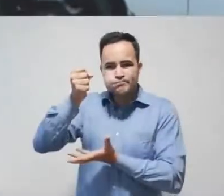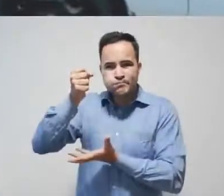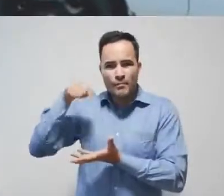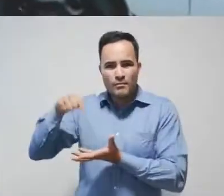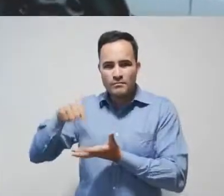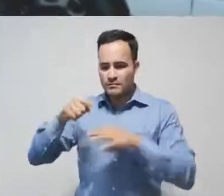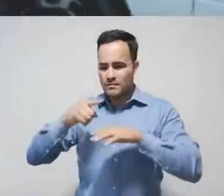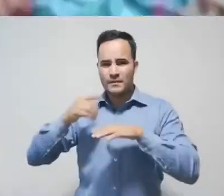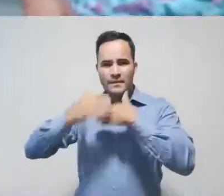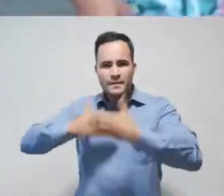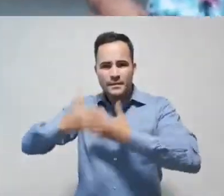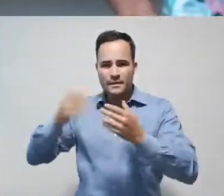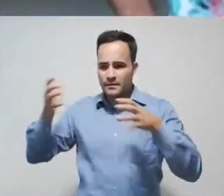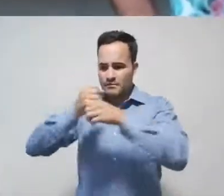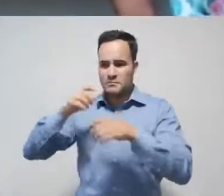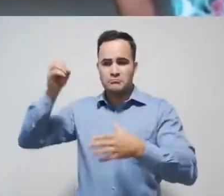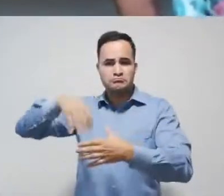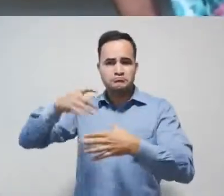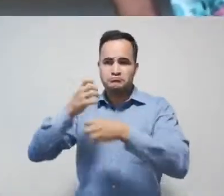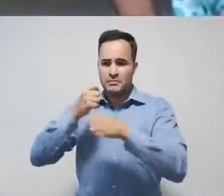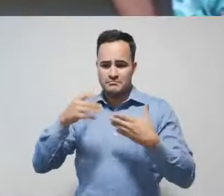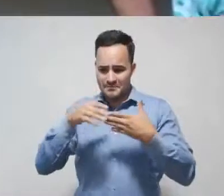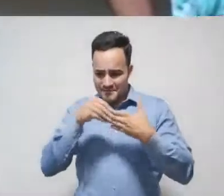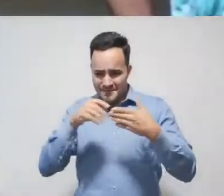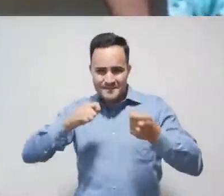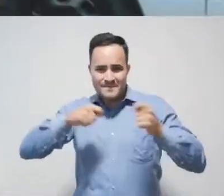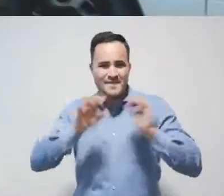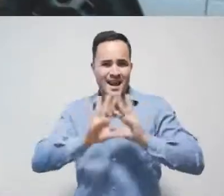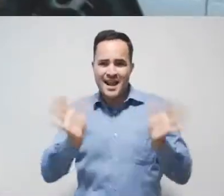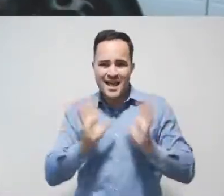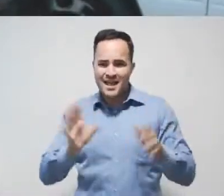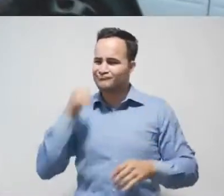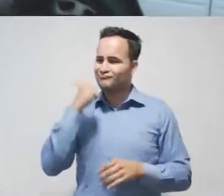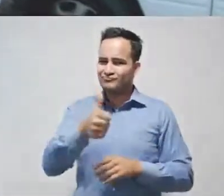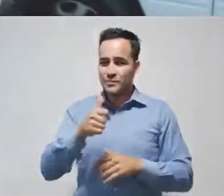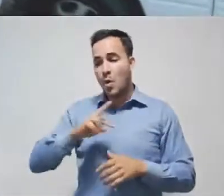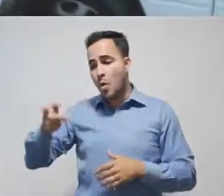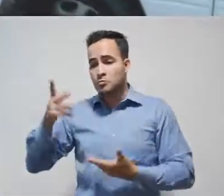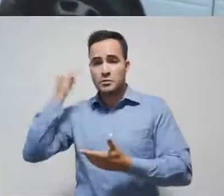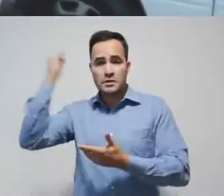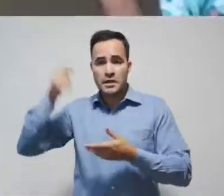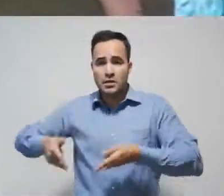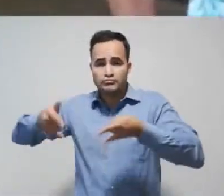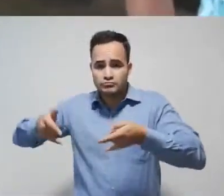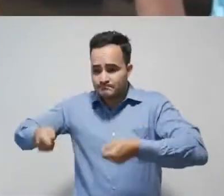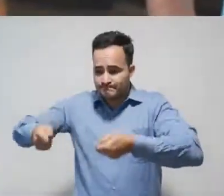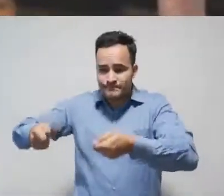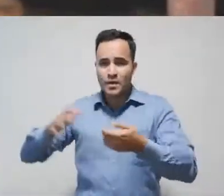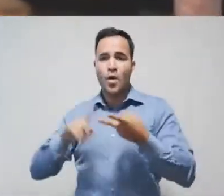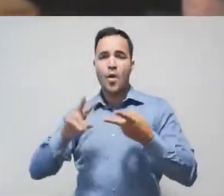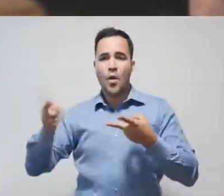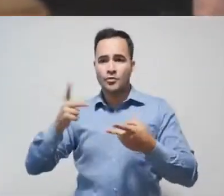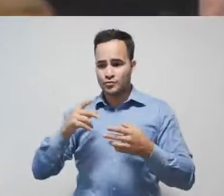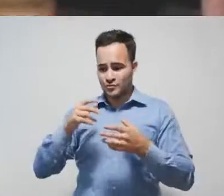estas bolsitas que son hechas en lona, cero plástico, una berraquera para mercar. Pero también se puede mercar en canastos o en